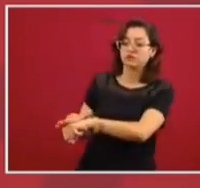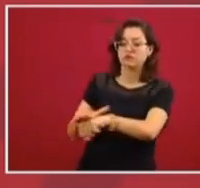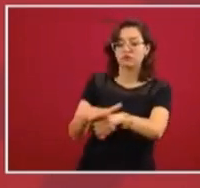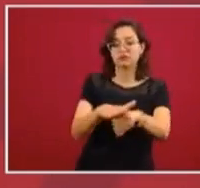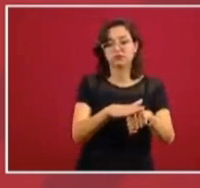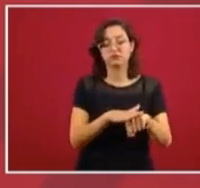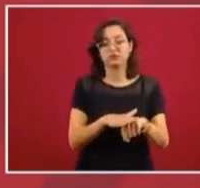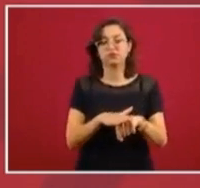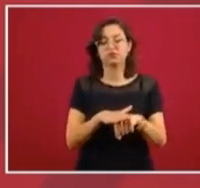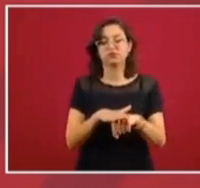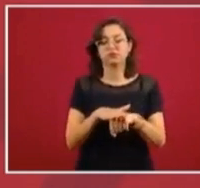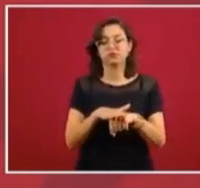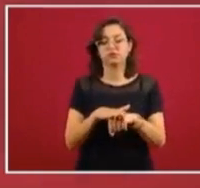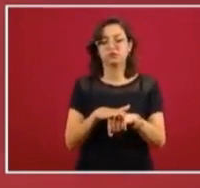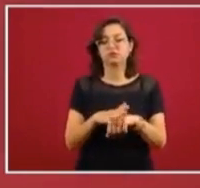de